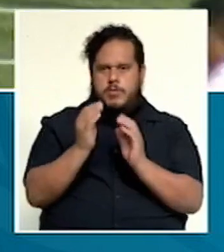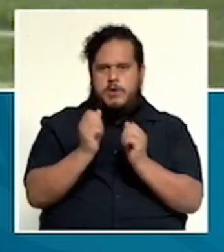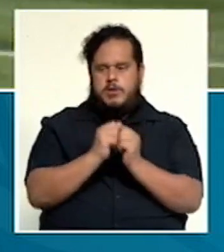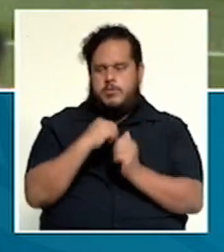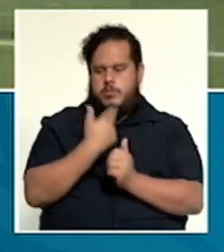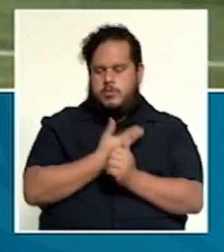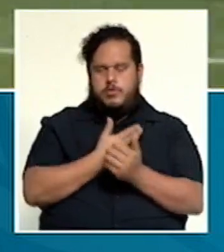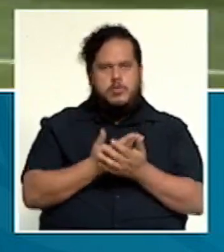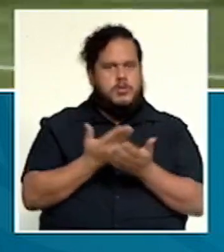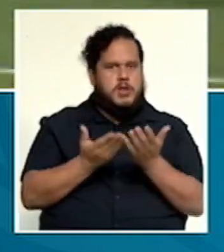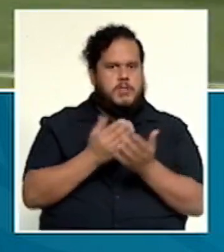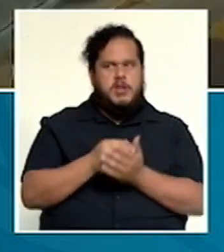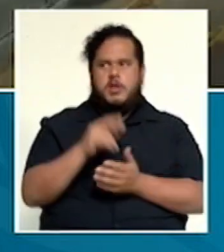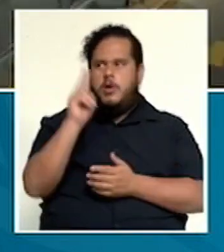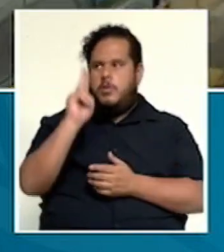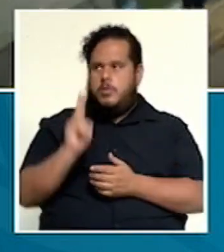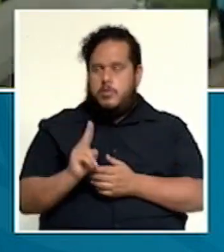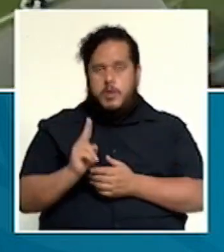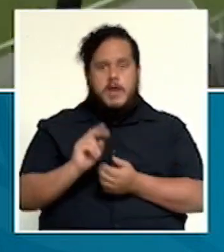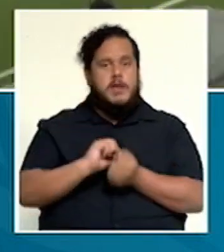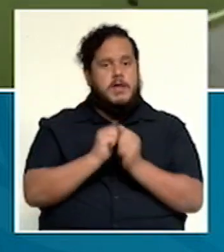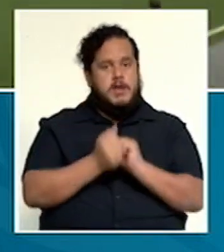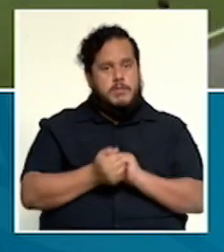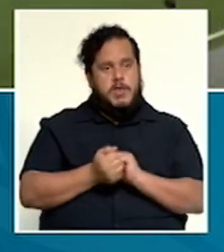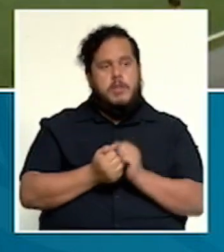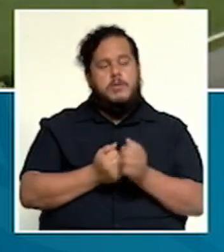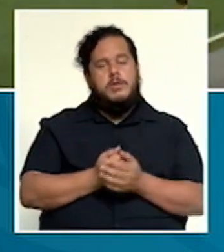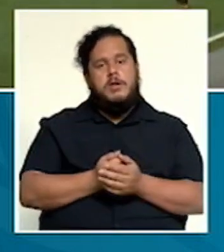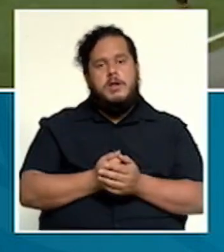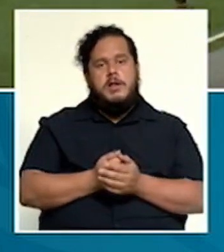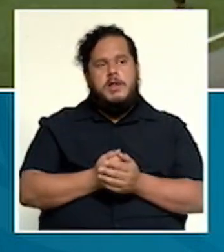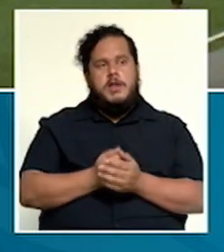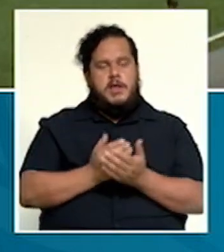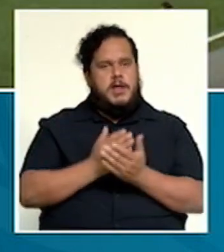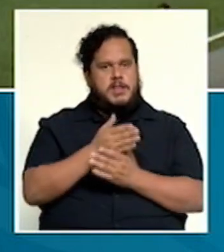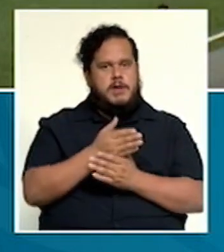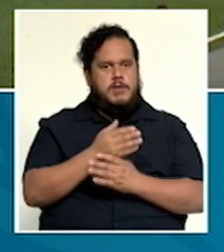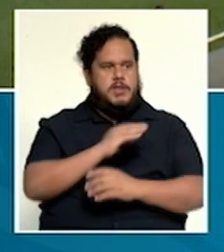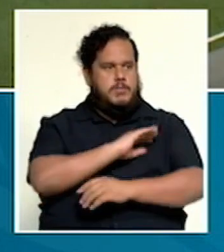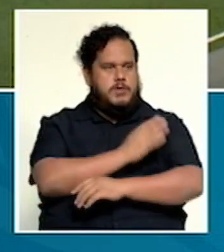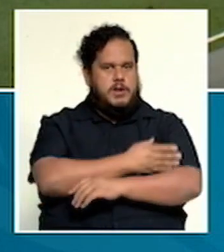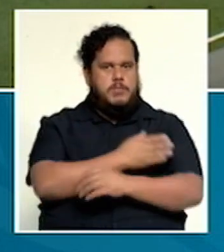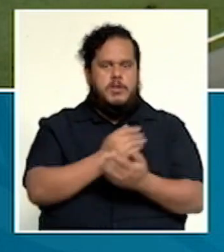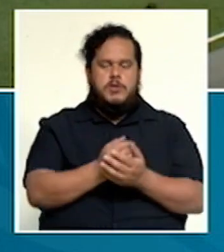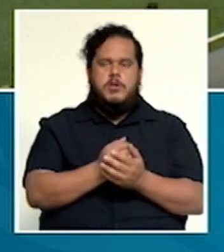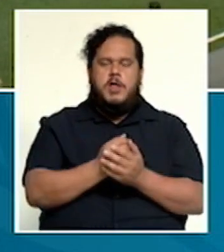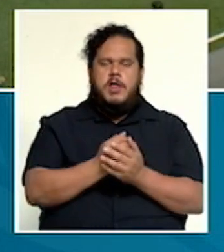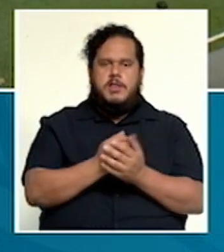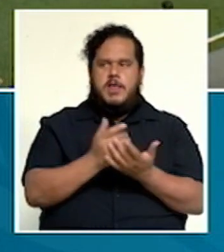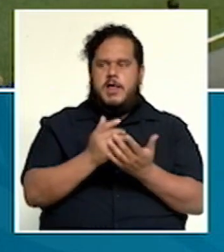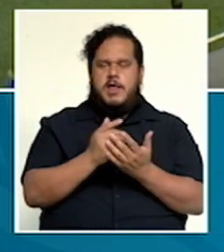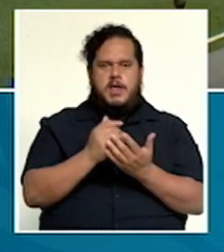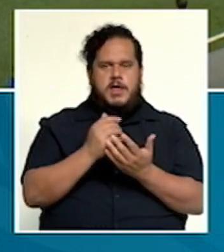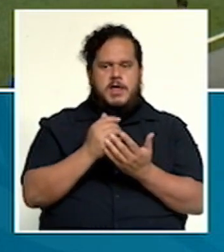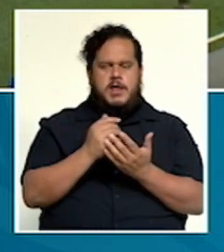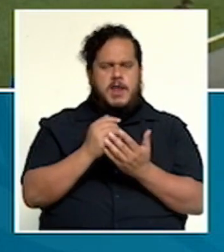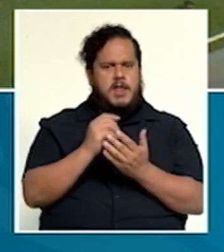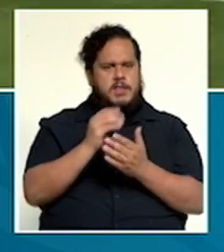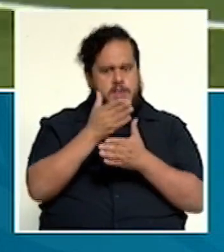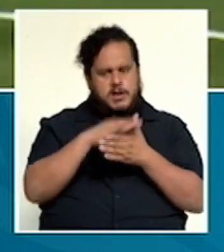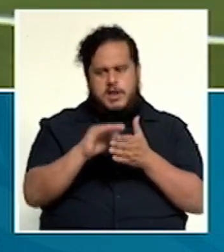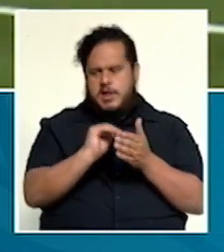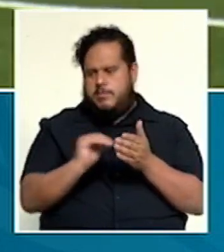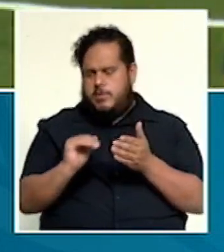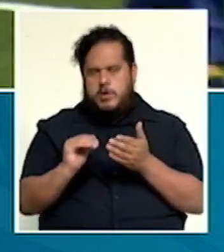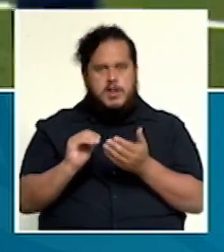nosotros. Pienso el caso de Uruguay, que se ha convertido a través del fortalecimiento de sus ligas menores en semillero de las